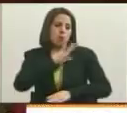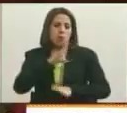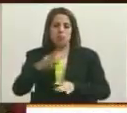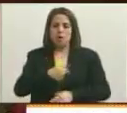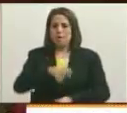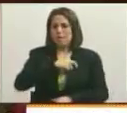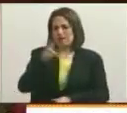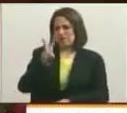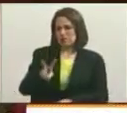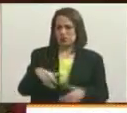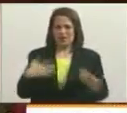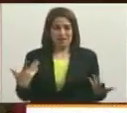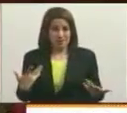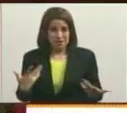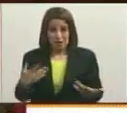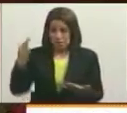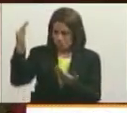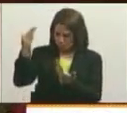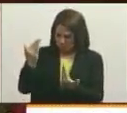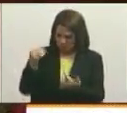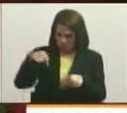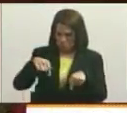Véngase para acá para Barlovento, para ver si es verdad.